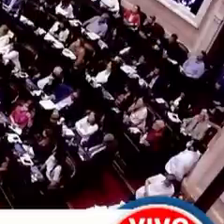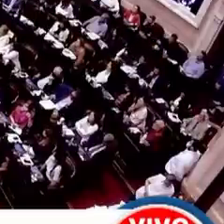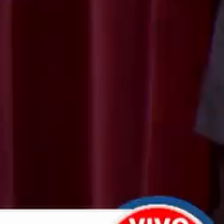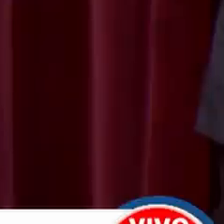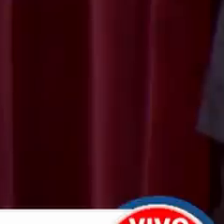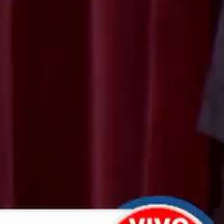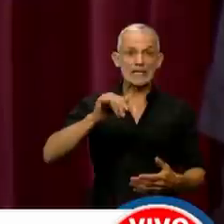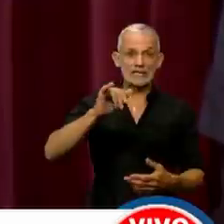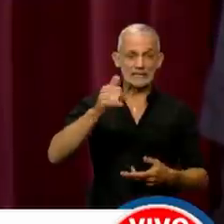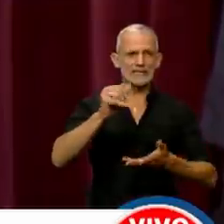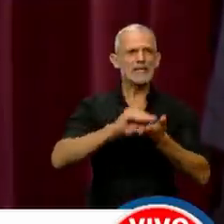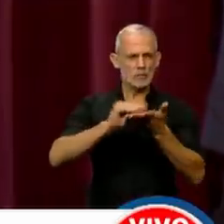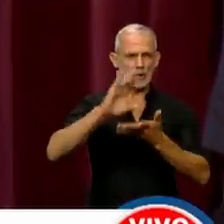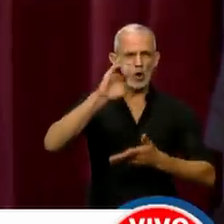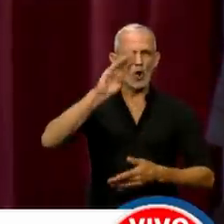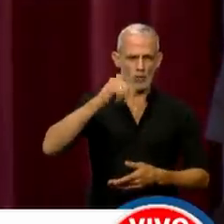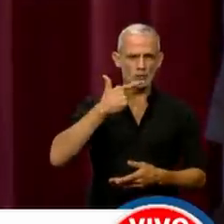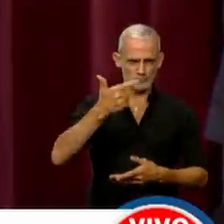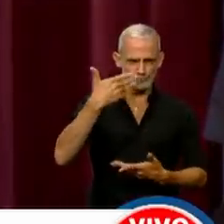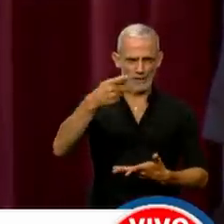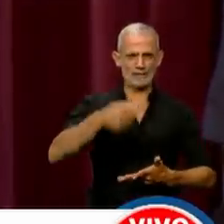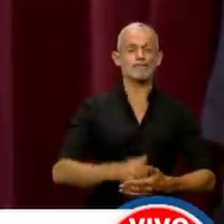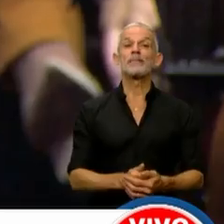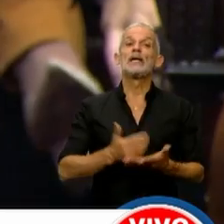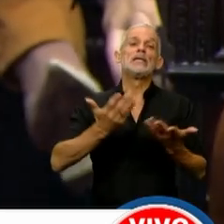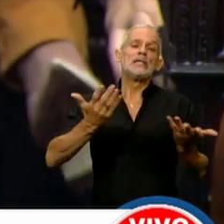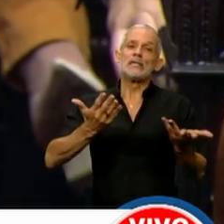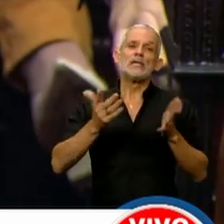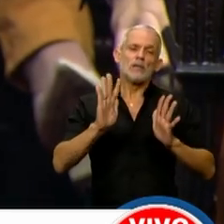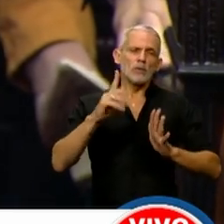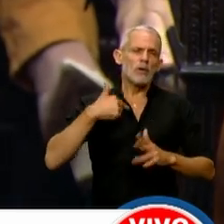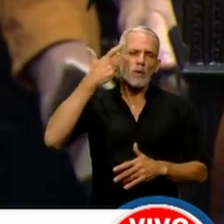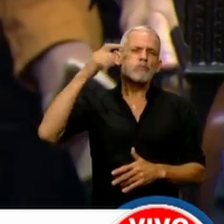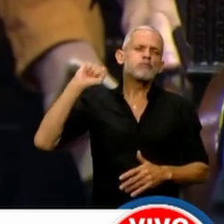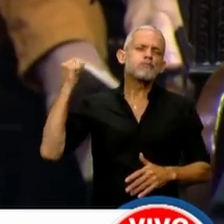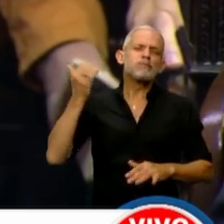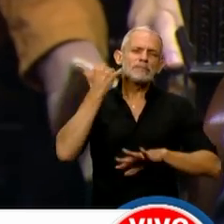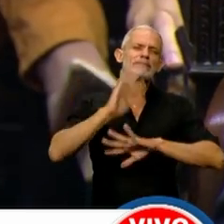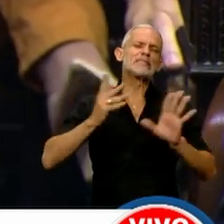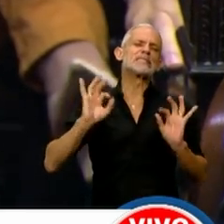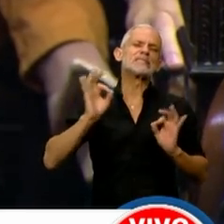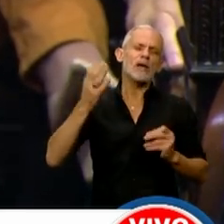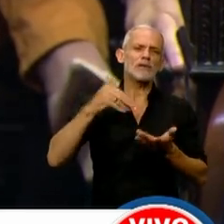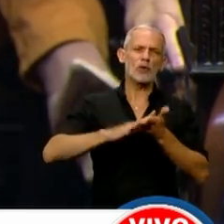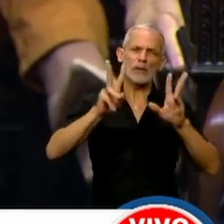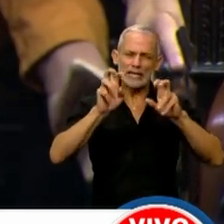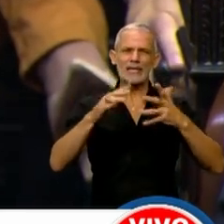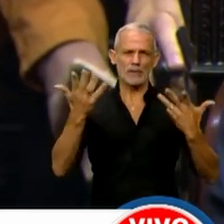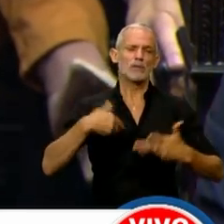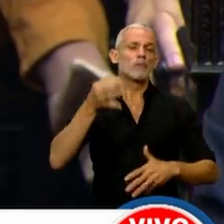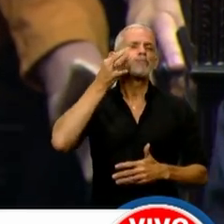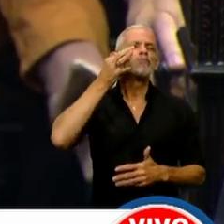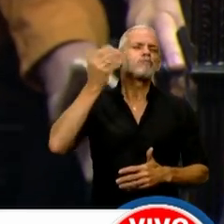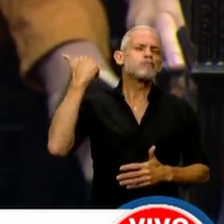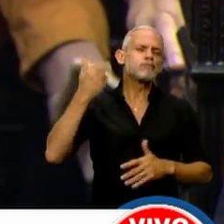si diputado a cobos en el uso de la palabra media uno tiene cierta experiencia en estos temas y lo he vivido